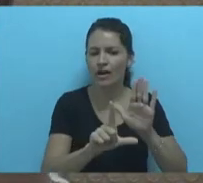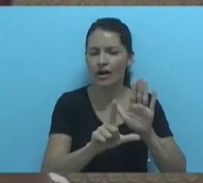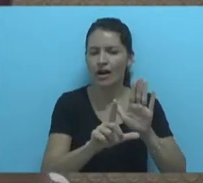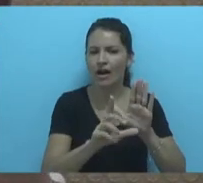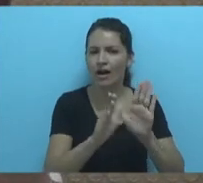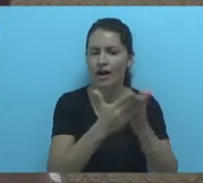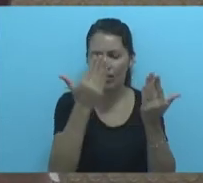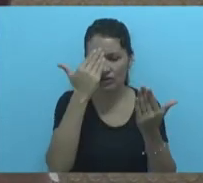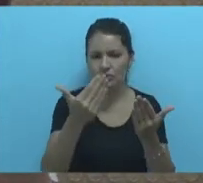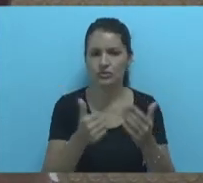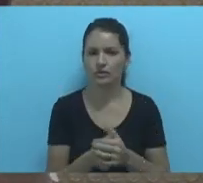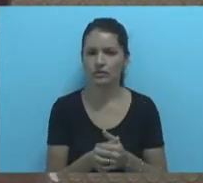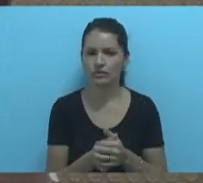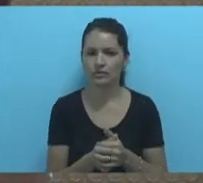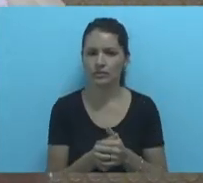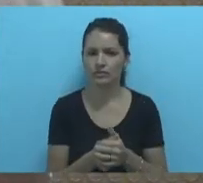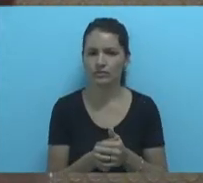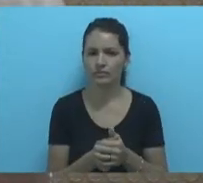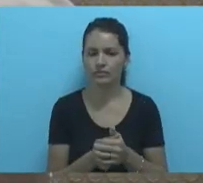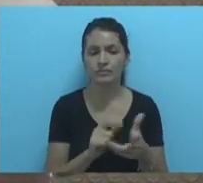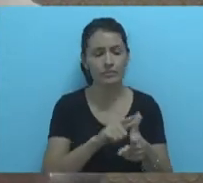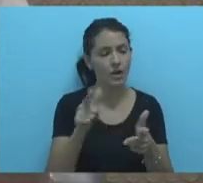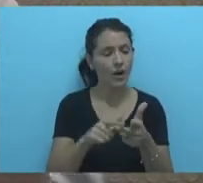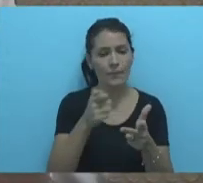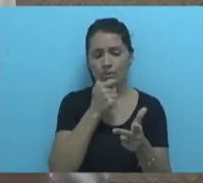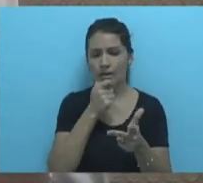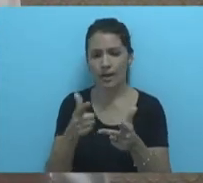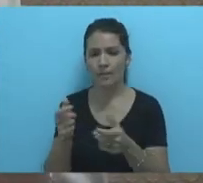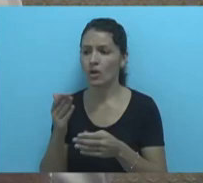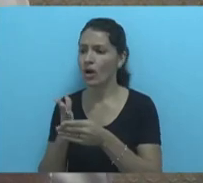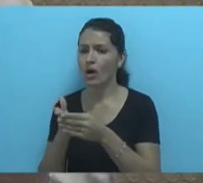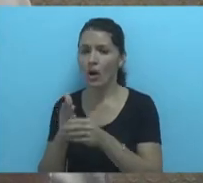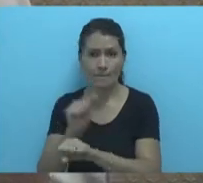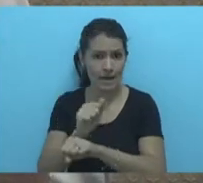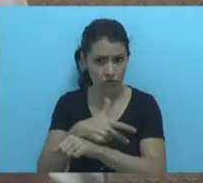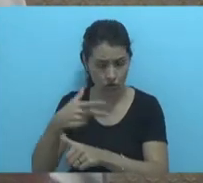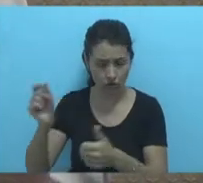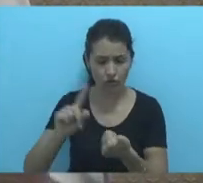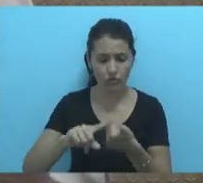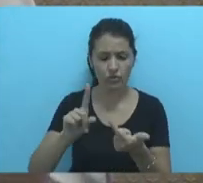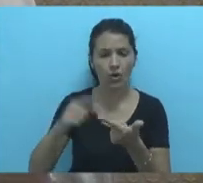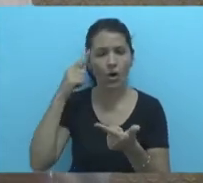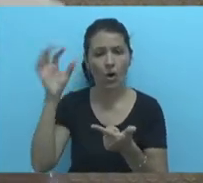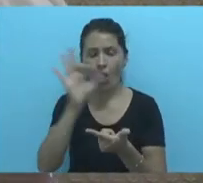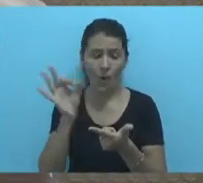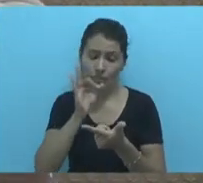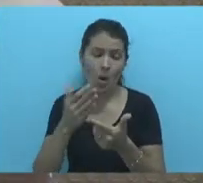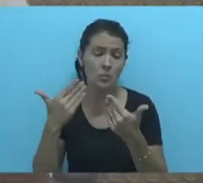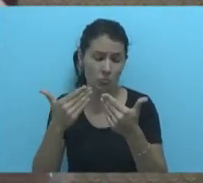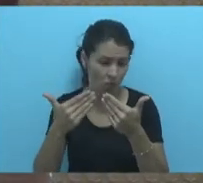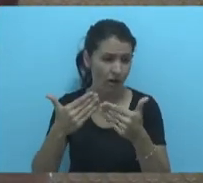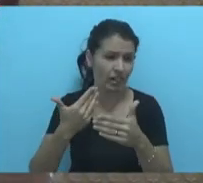Entonces había tres inmunidades. Inmunidad de prisión, de no poder ir preso, inmunidad de opinión, que es en realidad